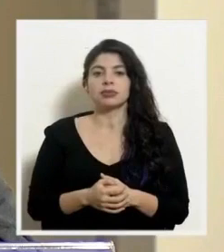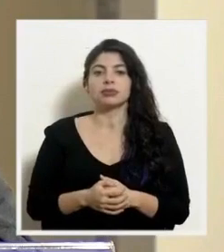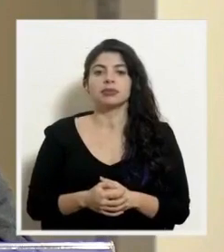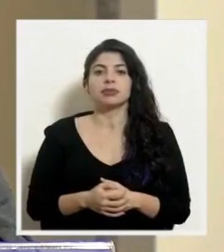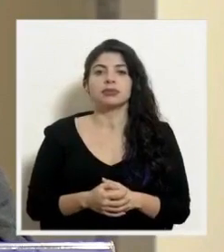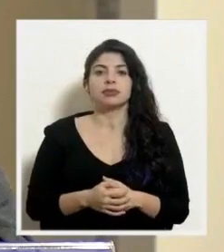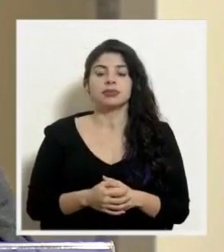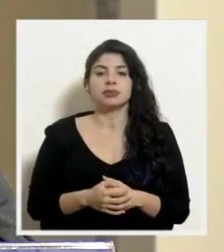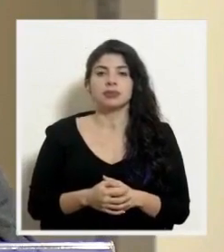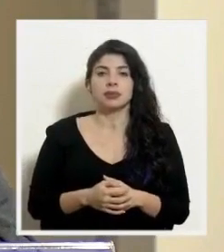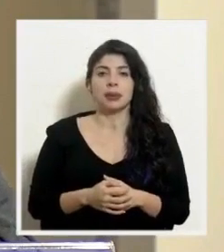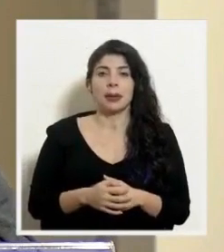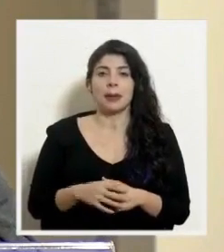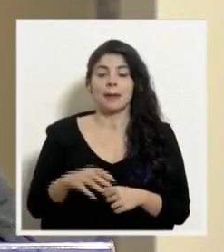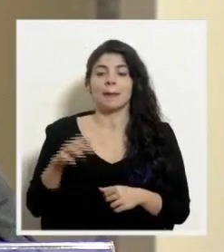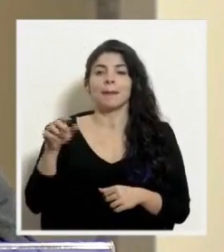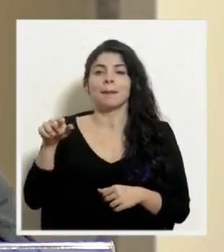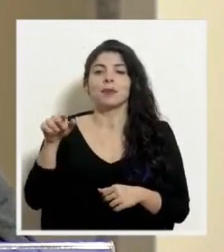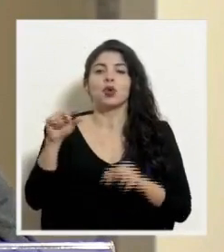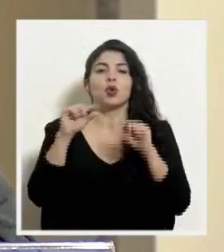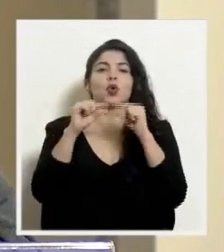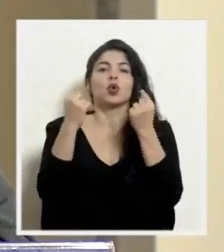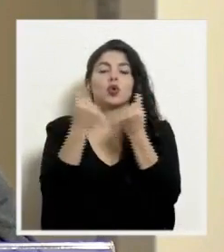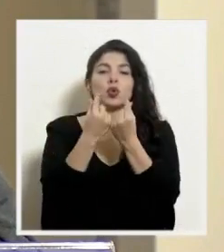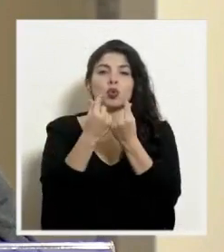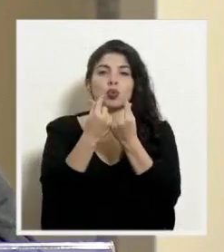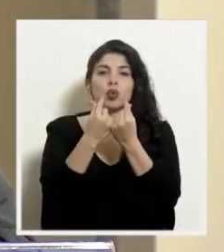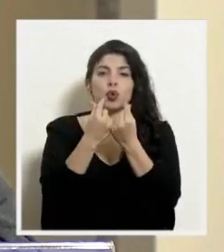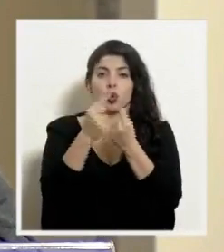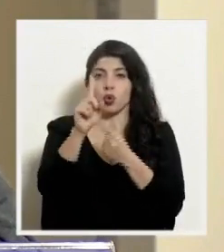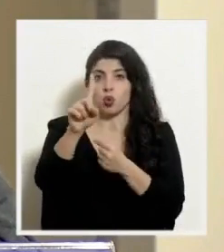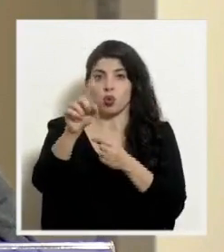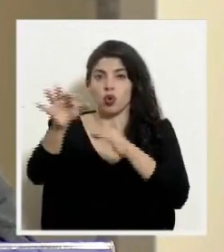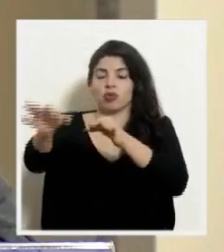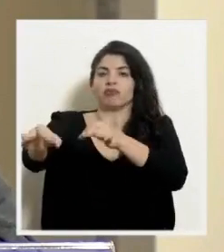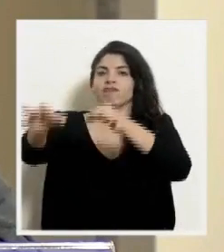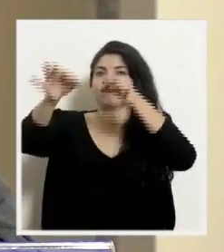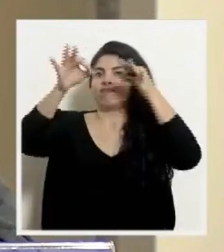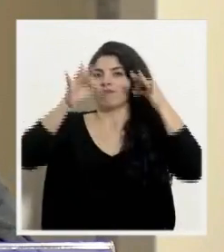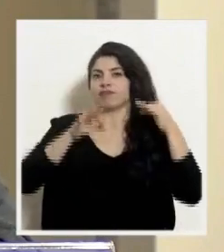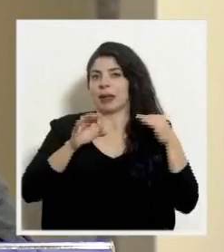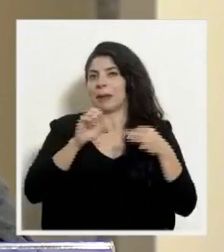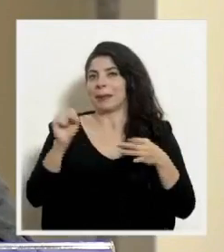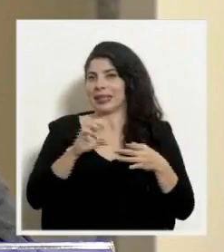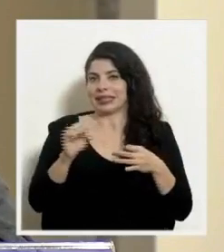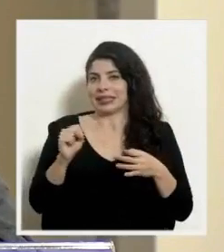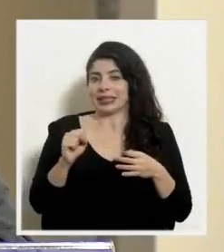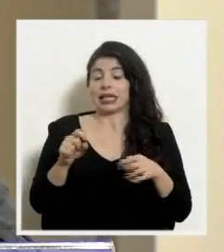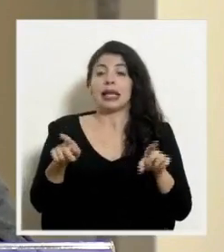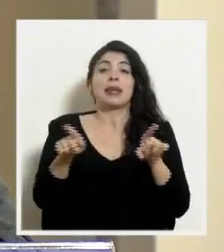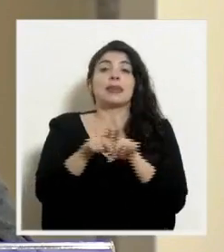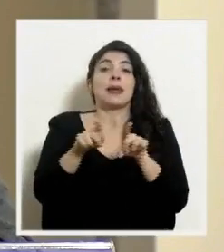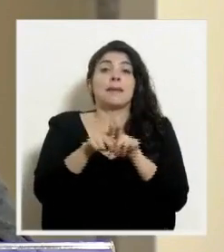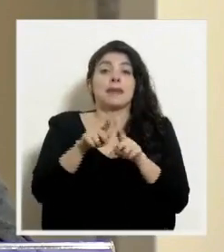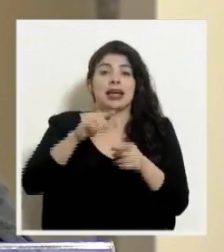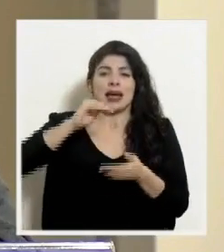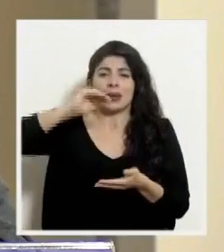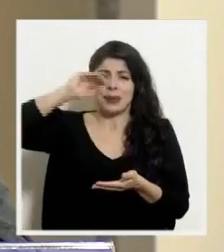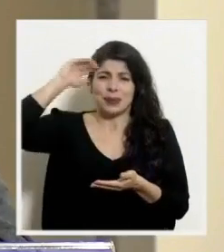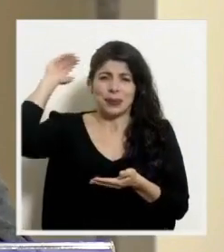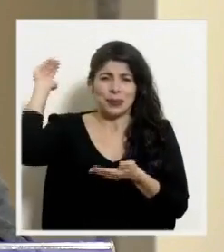de adelantar meses atrás con el Grupo 1 y se disminuyó al